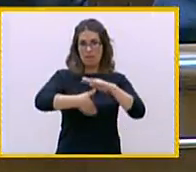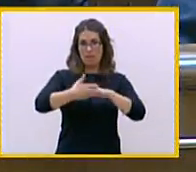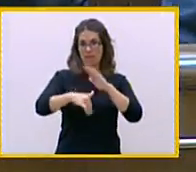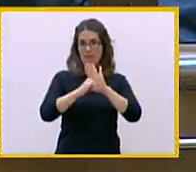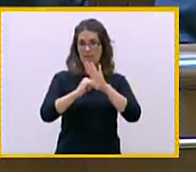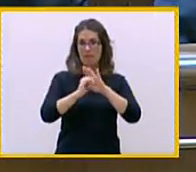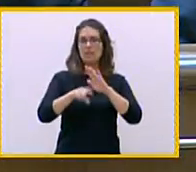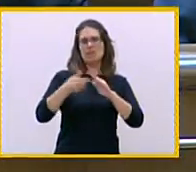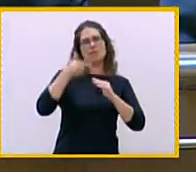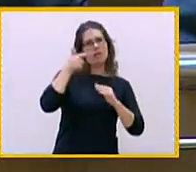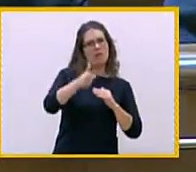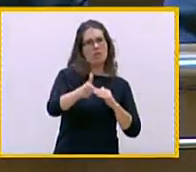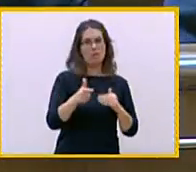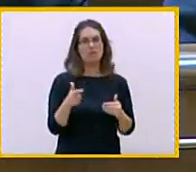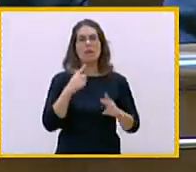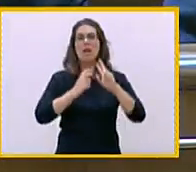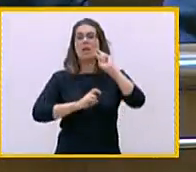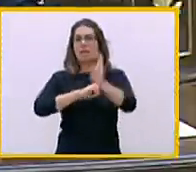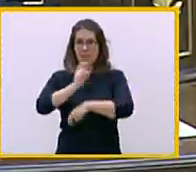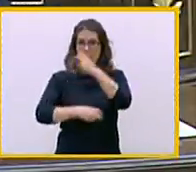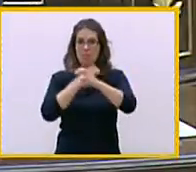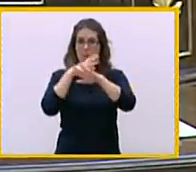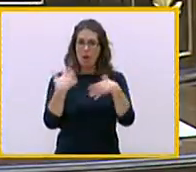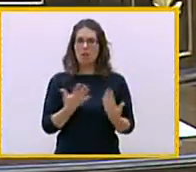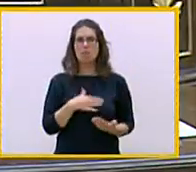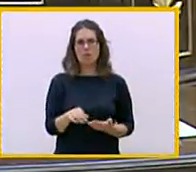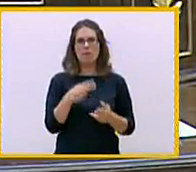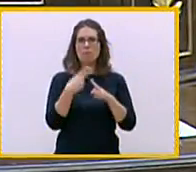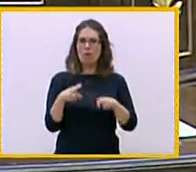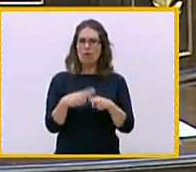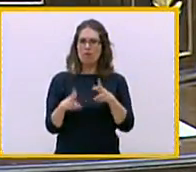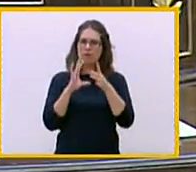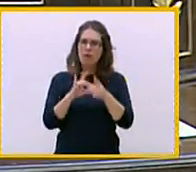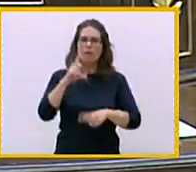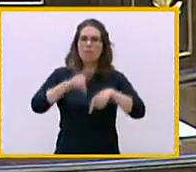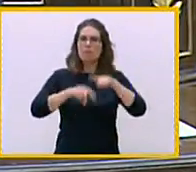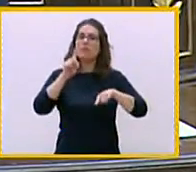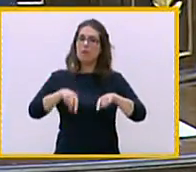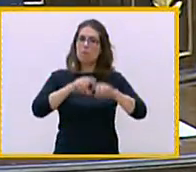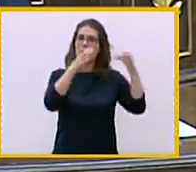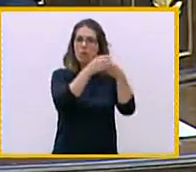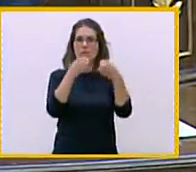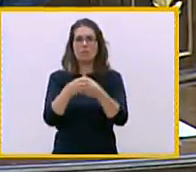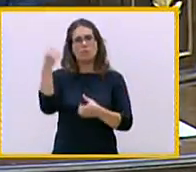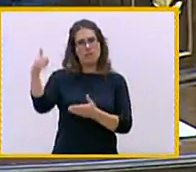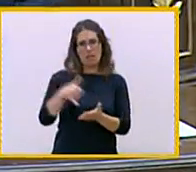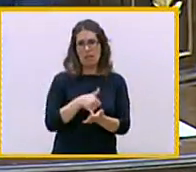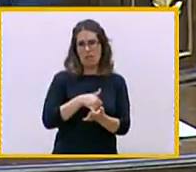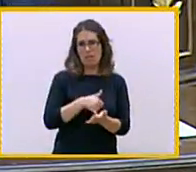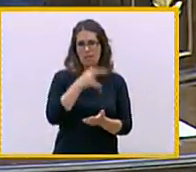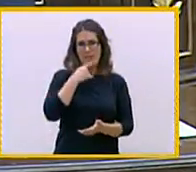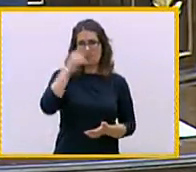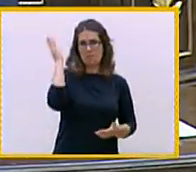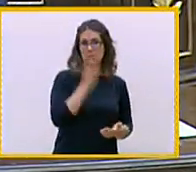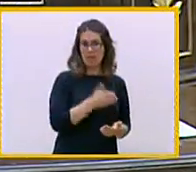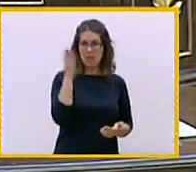reforma permite, además, que se pueda mantener una política respecto de los colectivos más desfavorecidos. Es una política que ha llevado